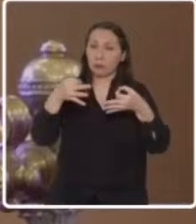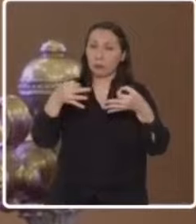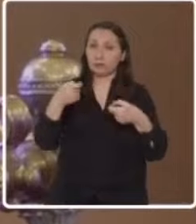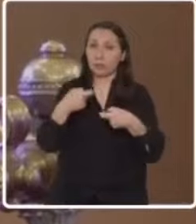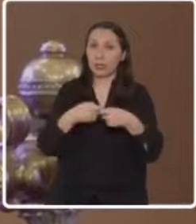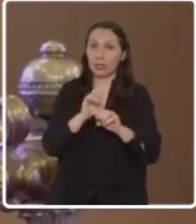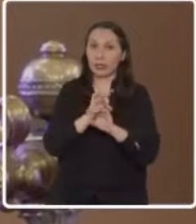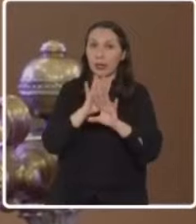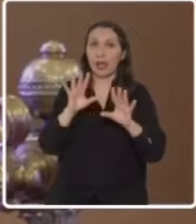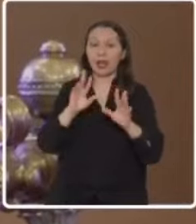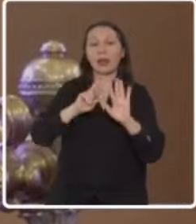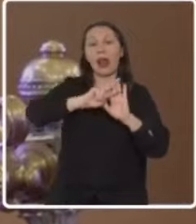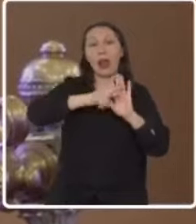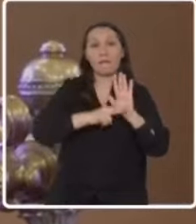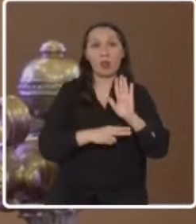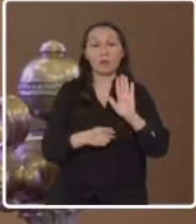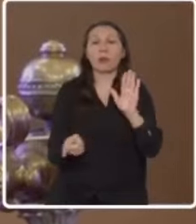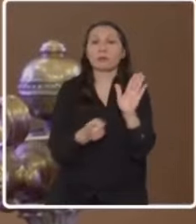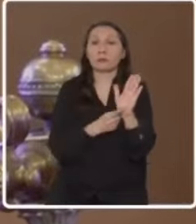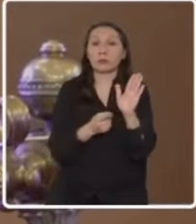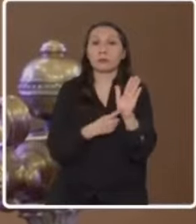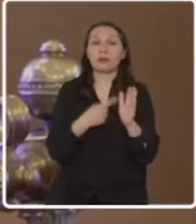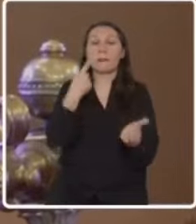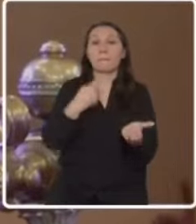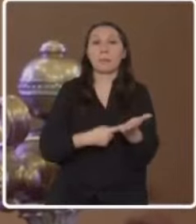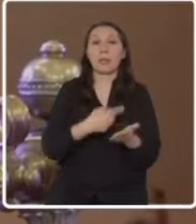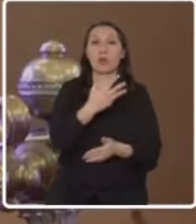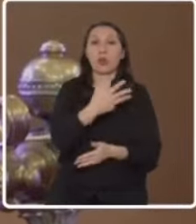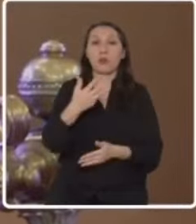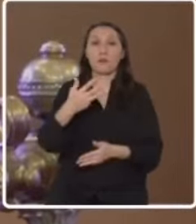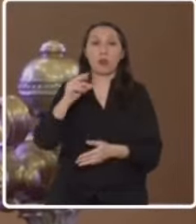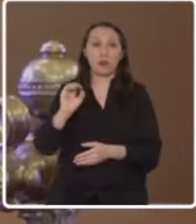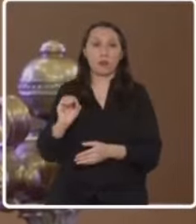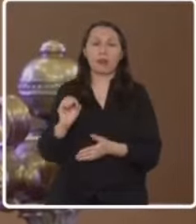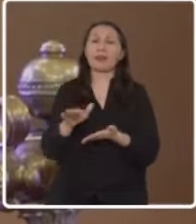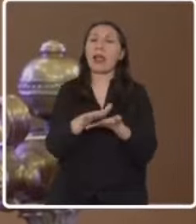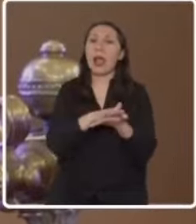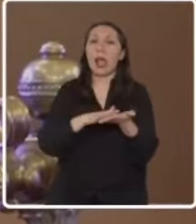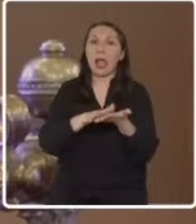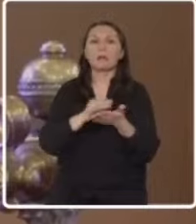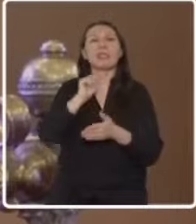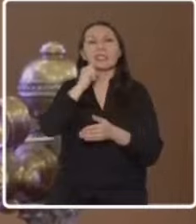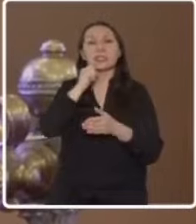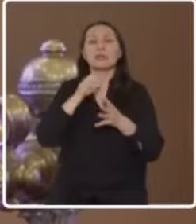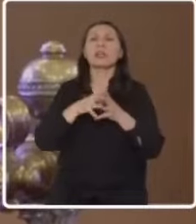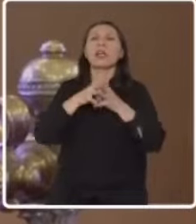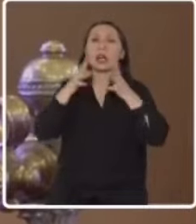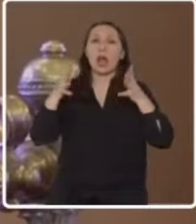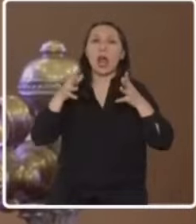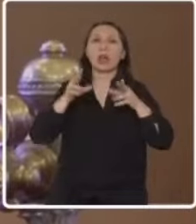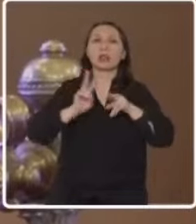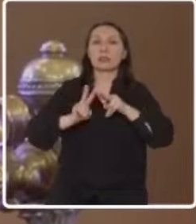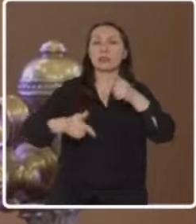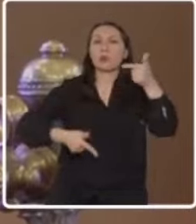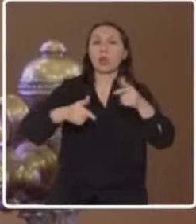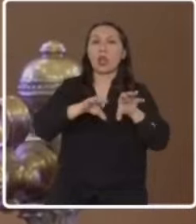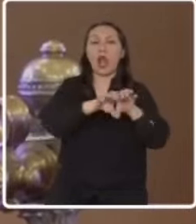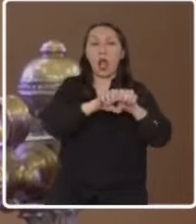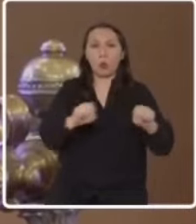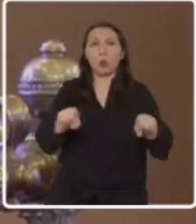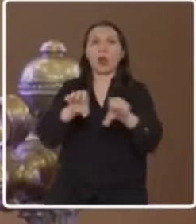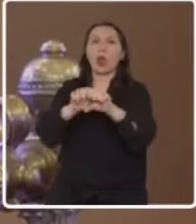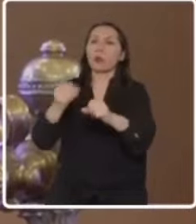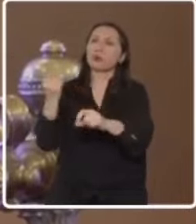concreto: la reforma tributaria de 1990, un ejemplo de lo que es hacer gran política con